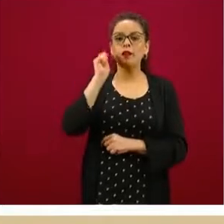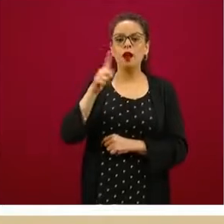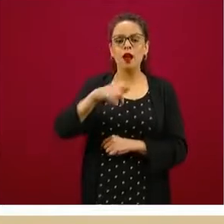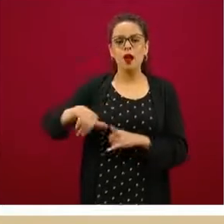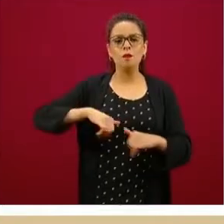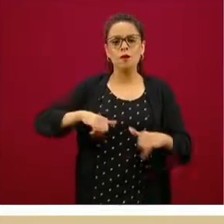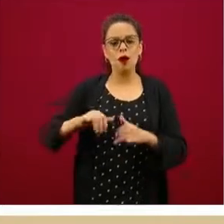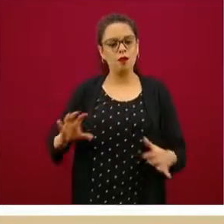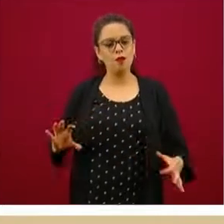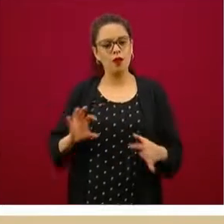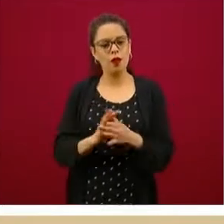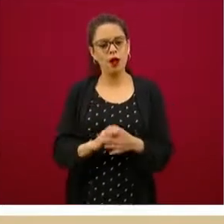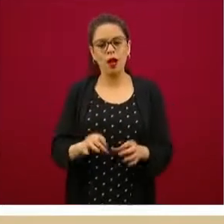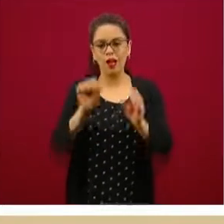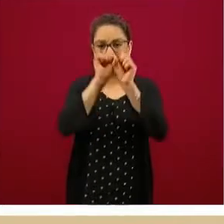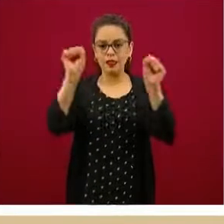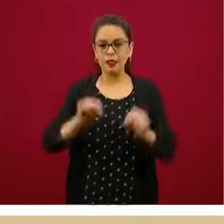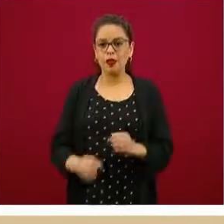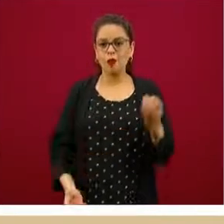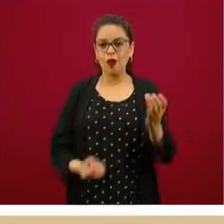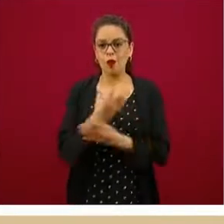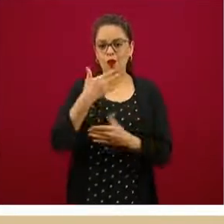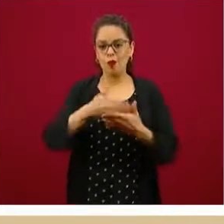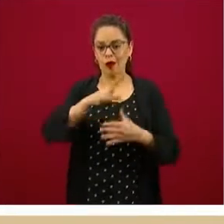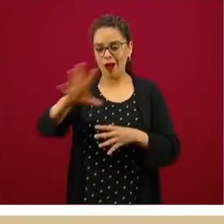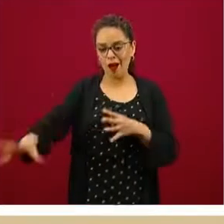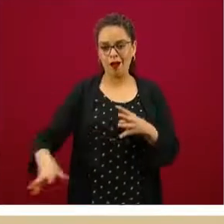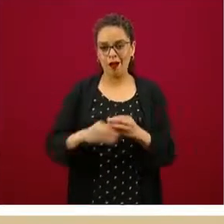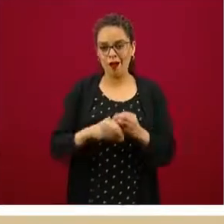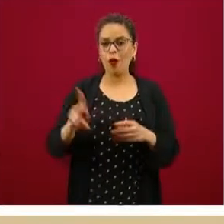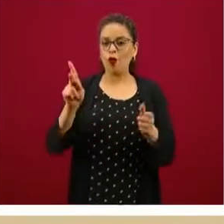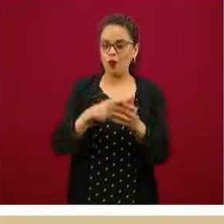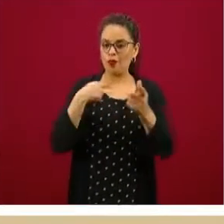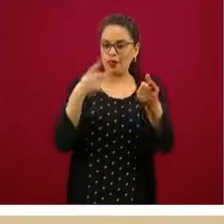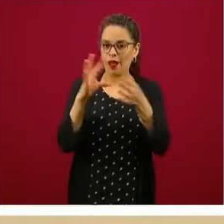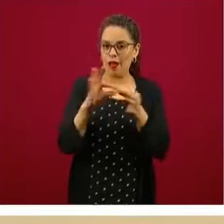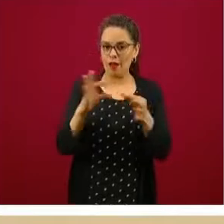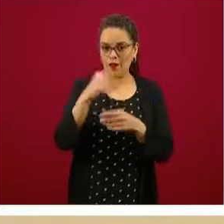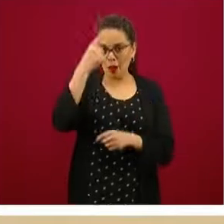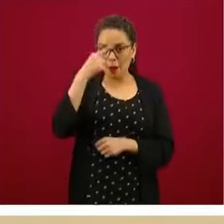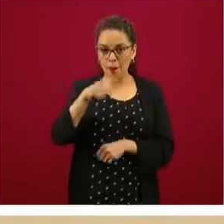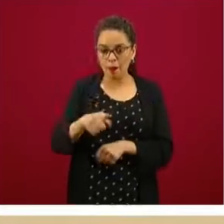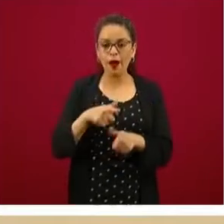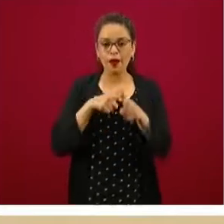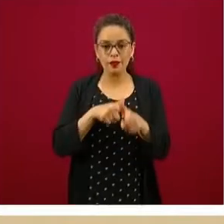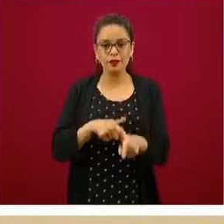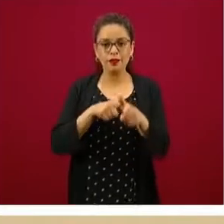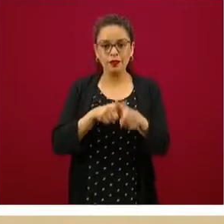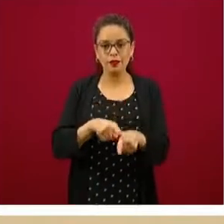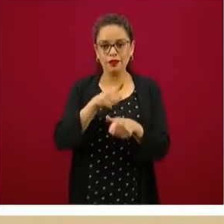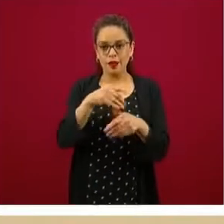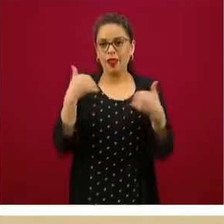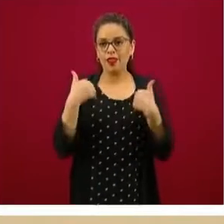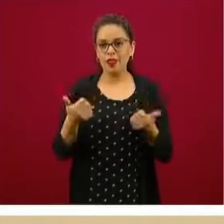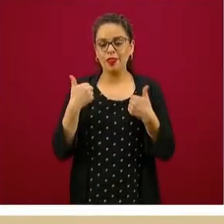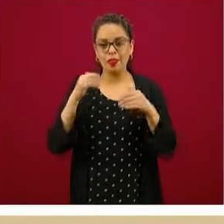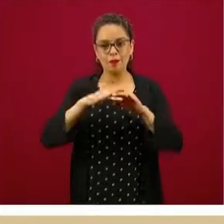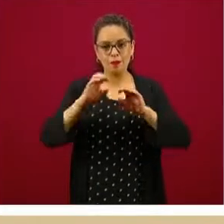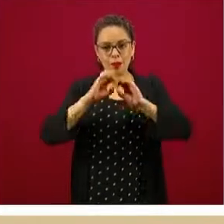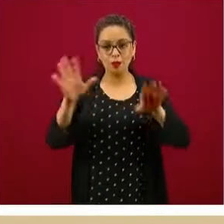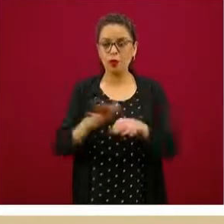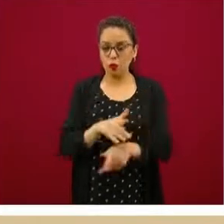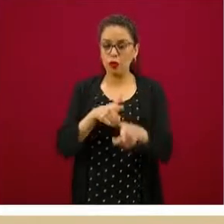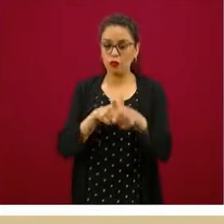que hemos incorporado. Lo vuelvo a explicar para familiaridad porque lo vamos a estar usando. Es un mecanismo muy útil